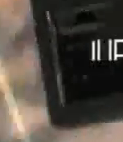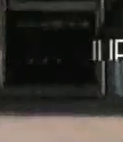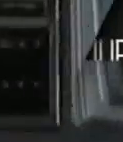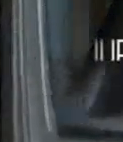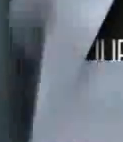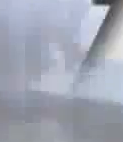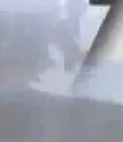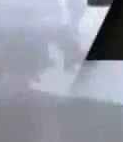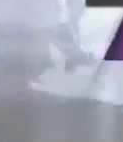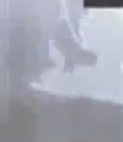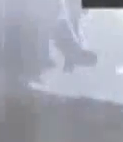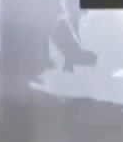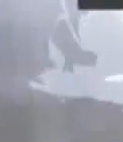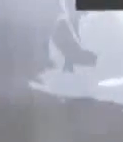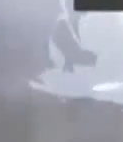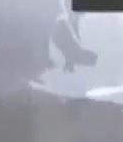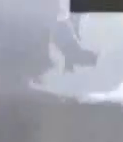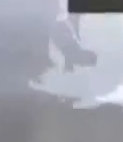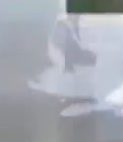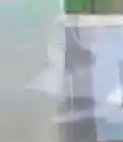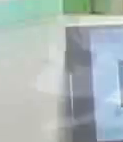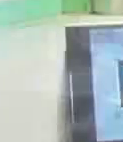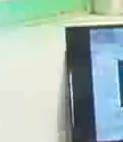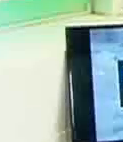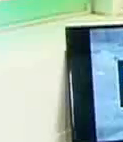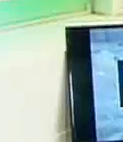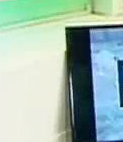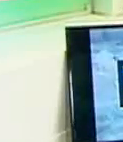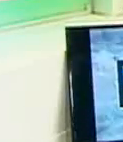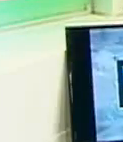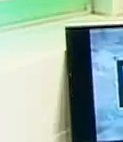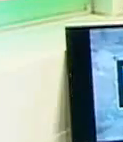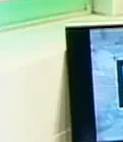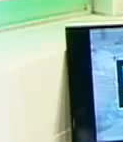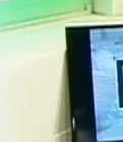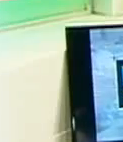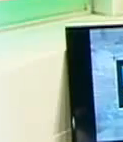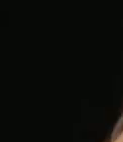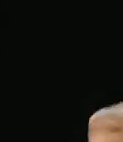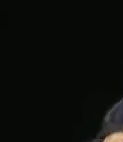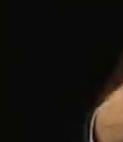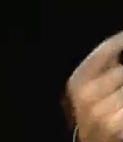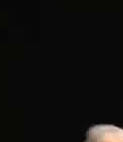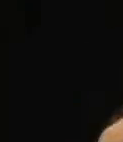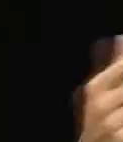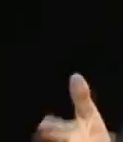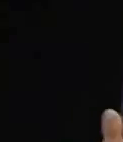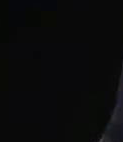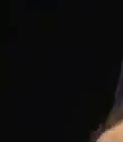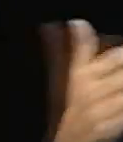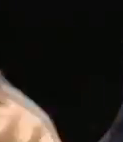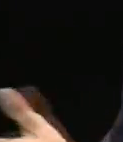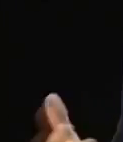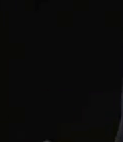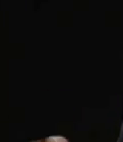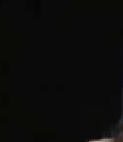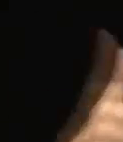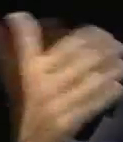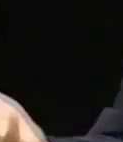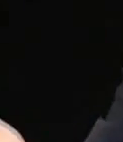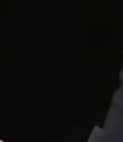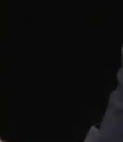La discusión sobre una eventual reforma a este instrumento legal vuelve a ganar vigencia. El que ha creado discurso de que la ley es buena o